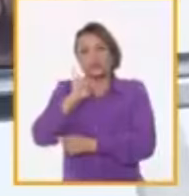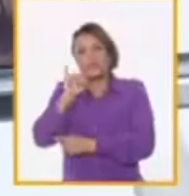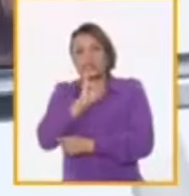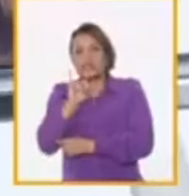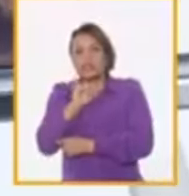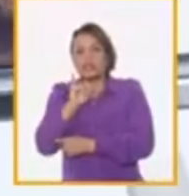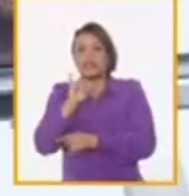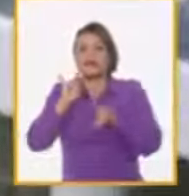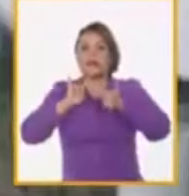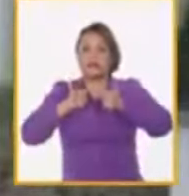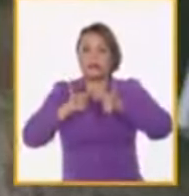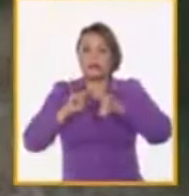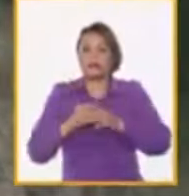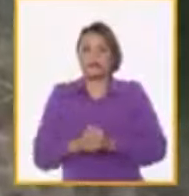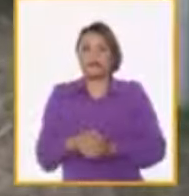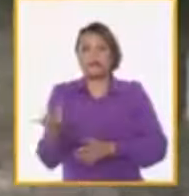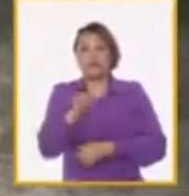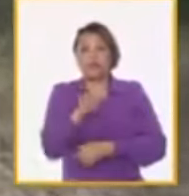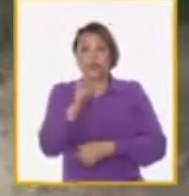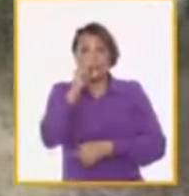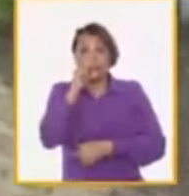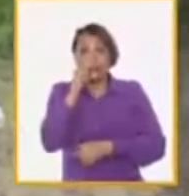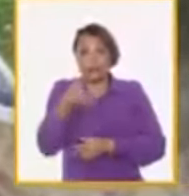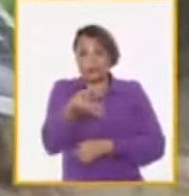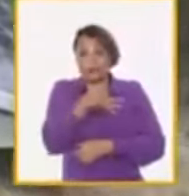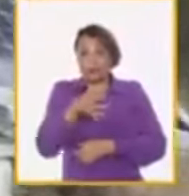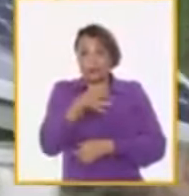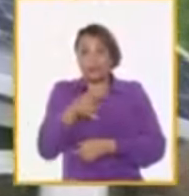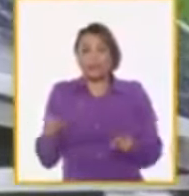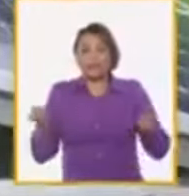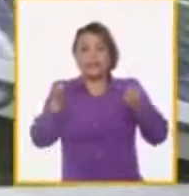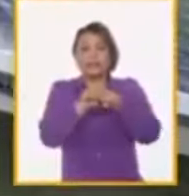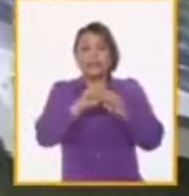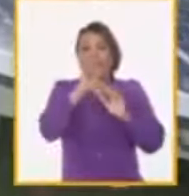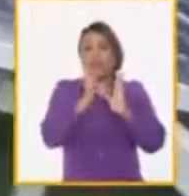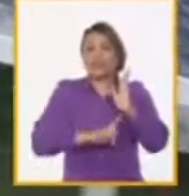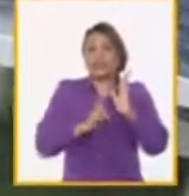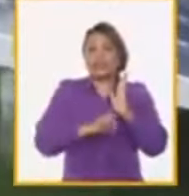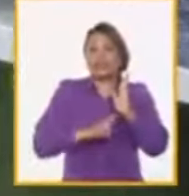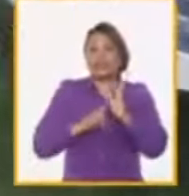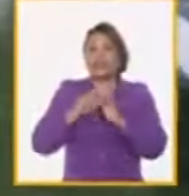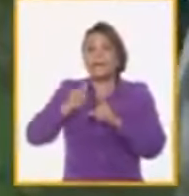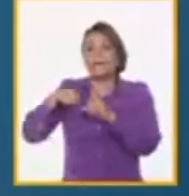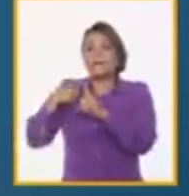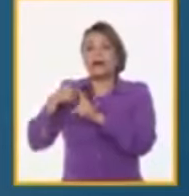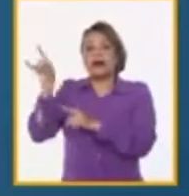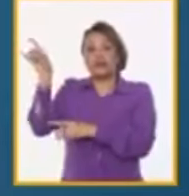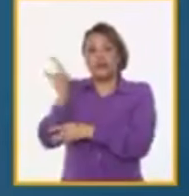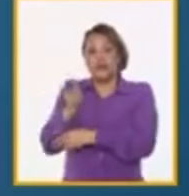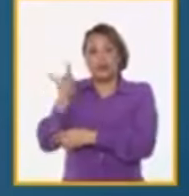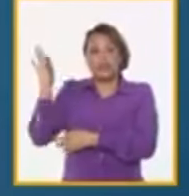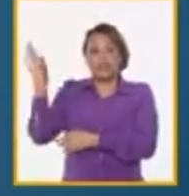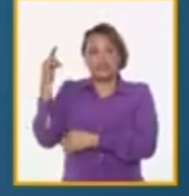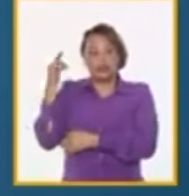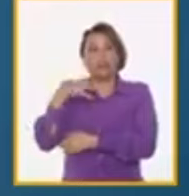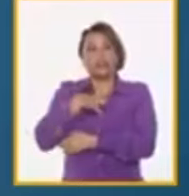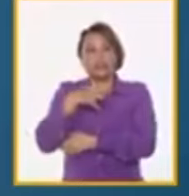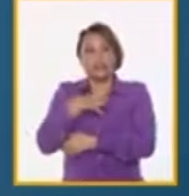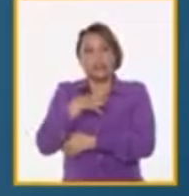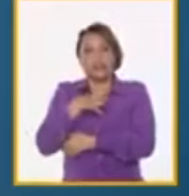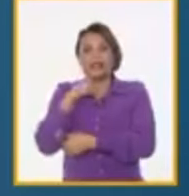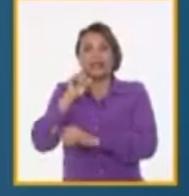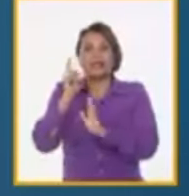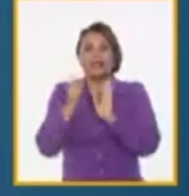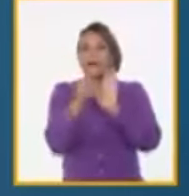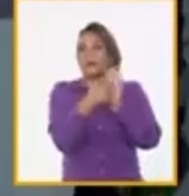466 watts. Como el de Baire, este equipamiento combina el uso de la energía solar con el de la electricidad y cuenta con sensores que